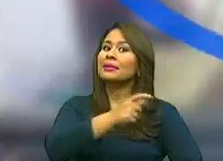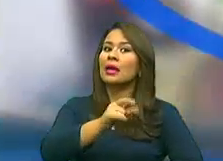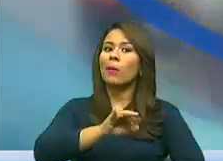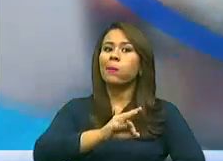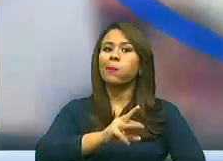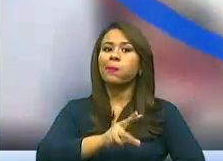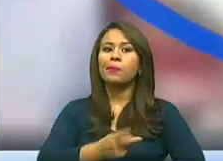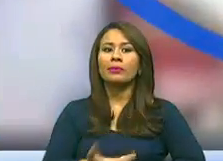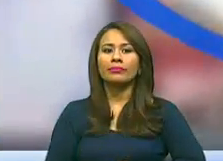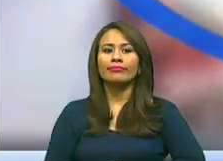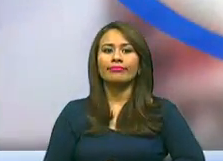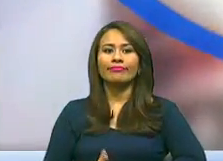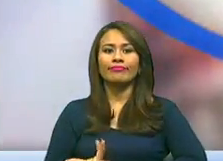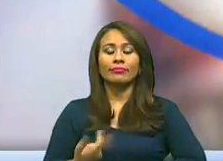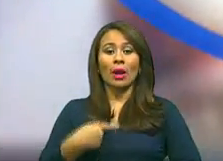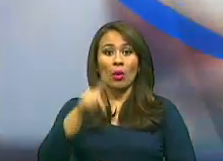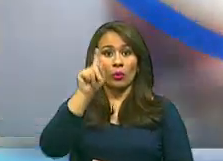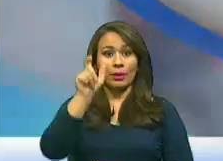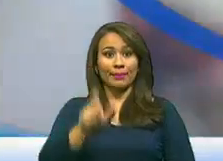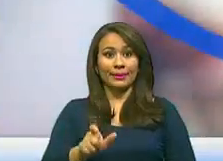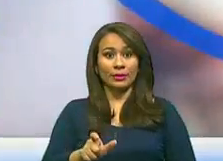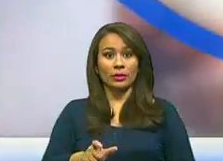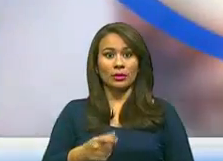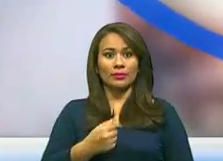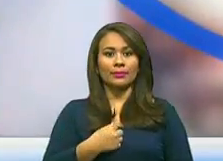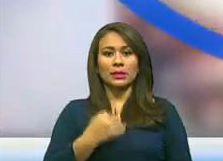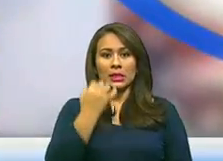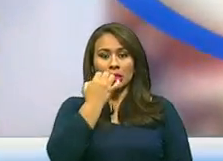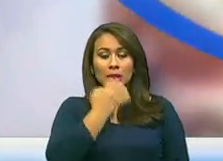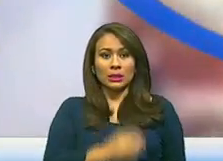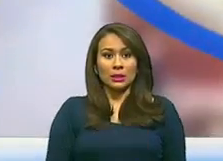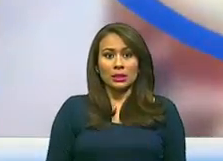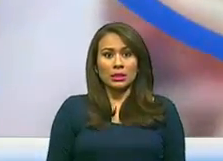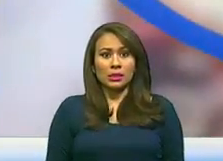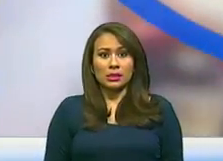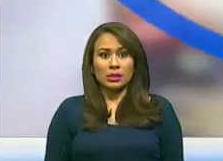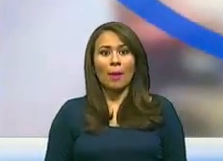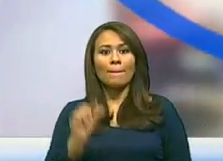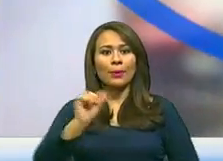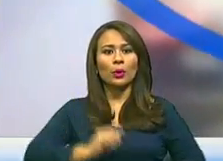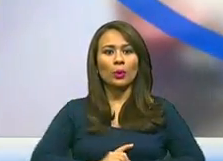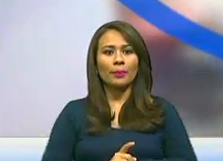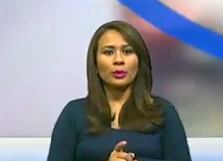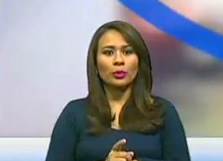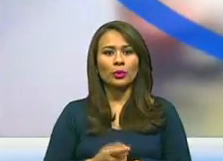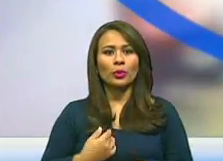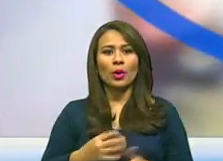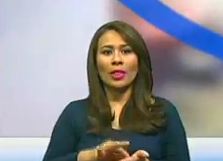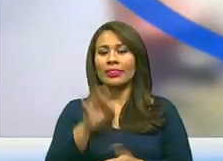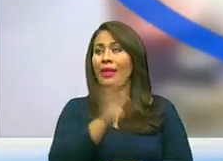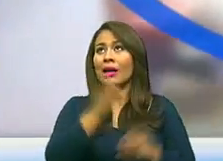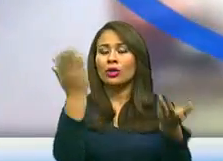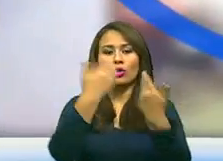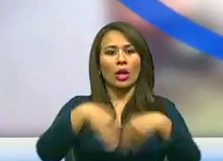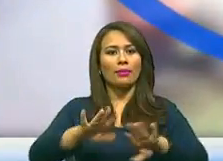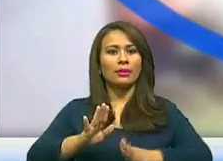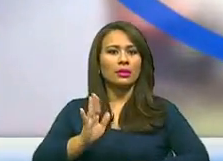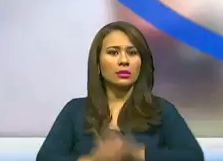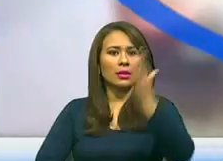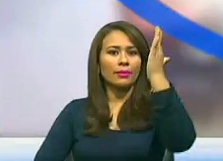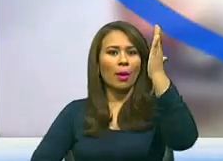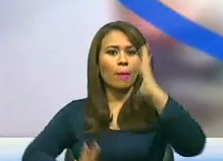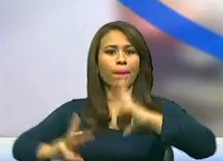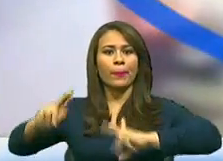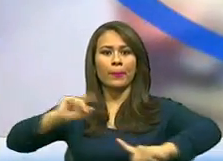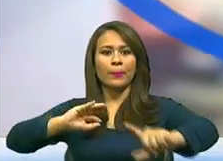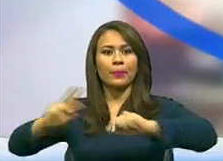asaltantes. Aparentemente, uno de ellos se muestra nervioso y en pocos segundos deciden terminar el atraco. La